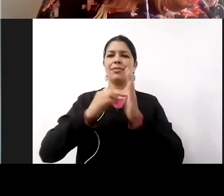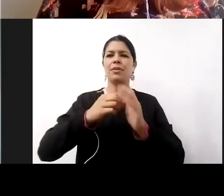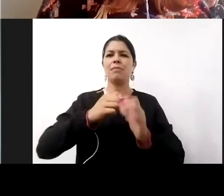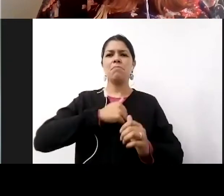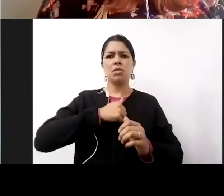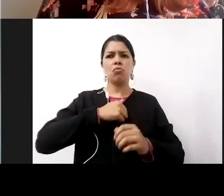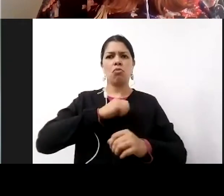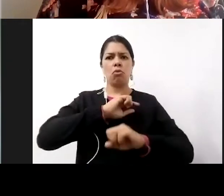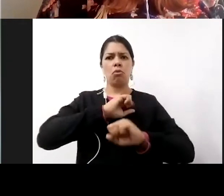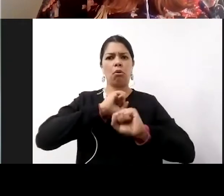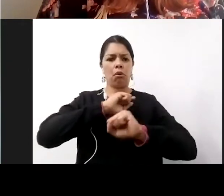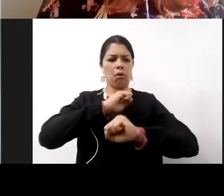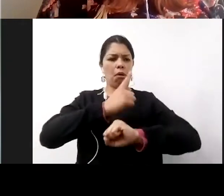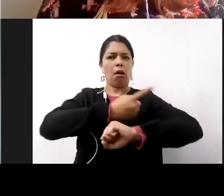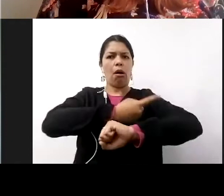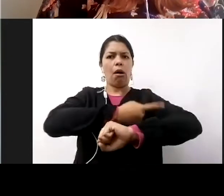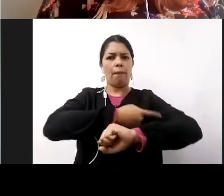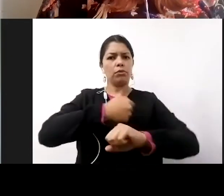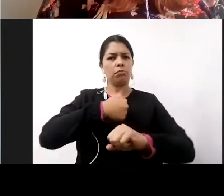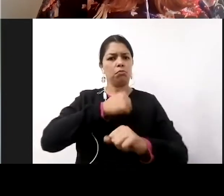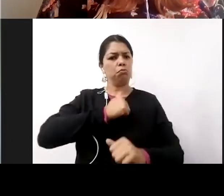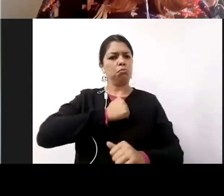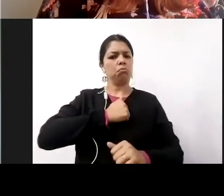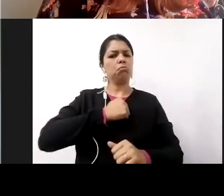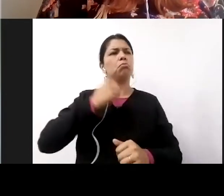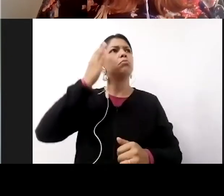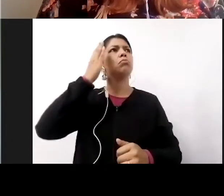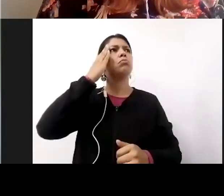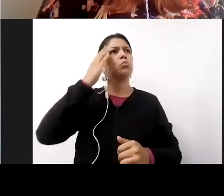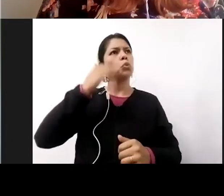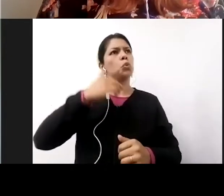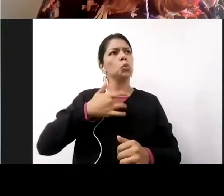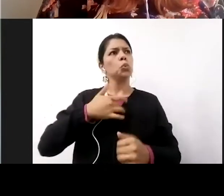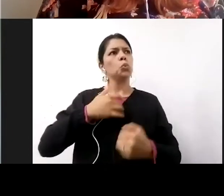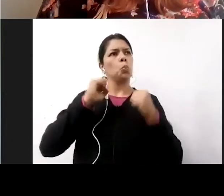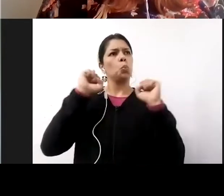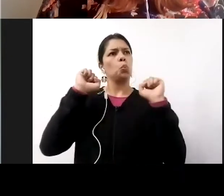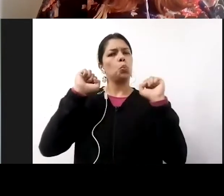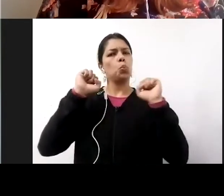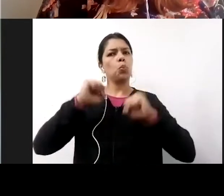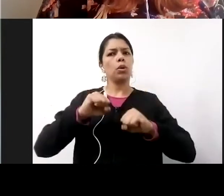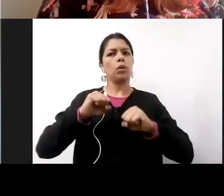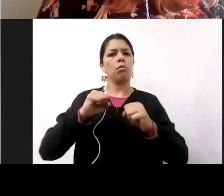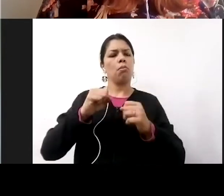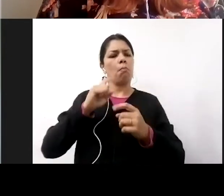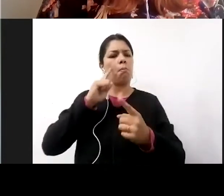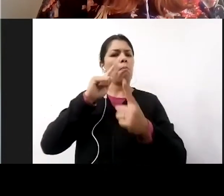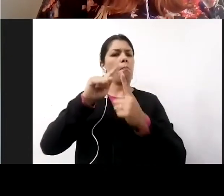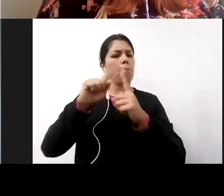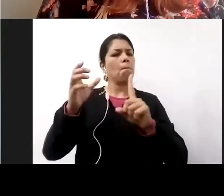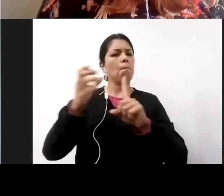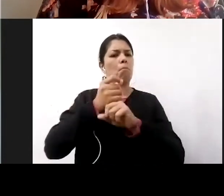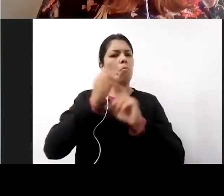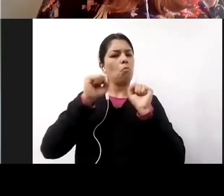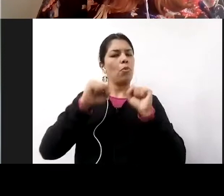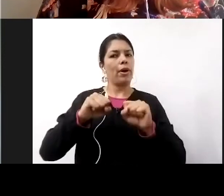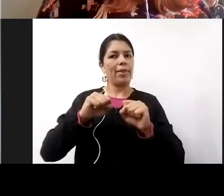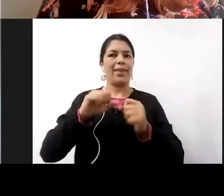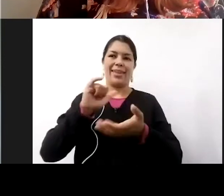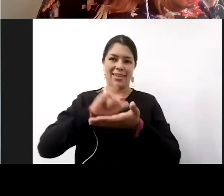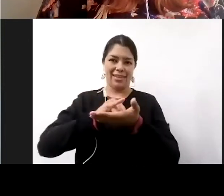qué tan capaces nos sentimos para hacer determinadas cosas y lograr lo que nos proponemos. La